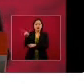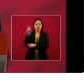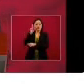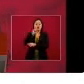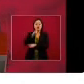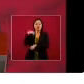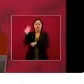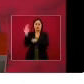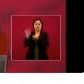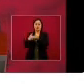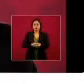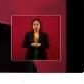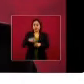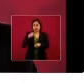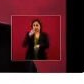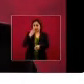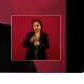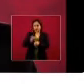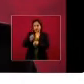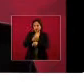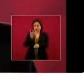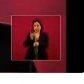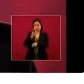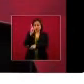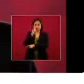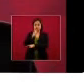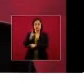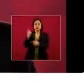hay gente que desafortunadamente